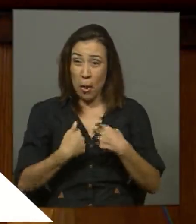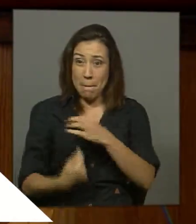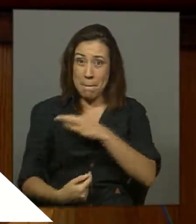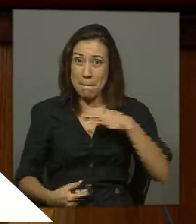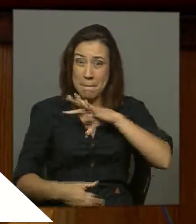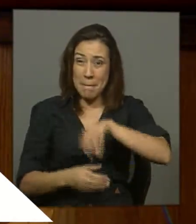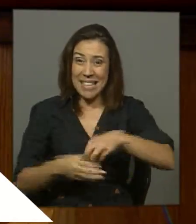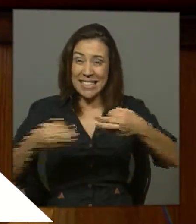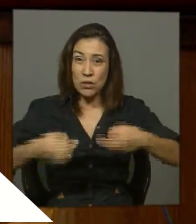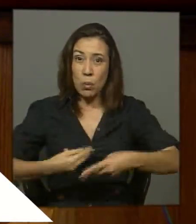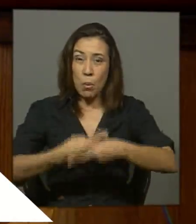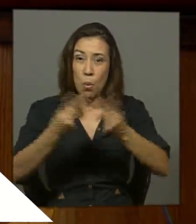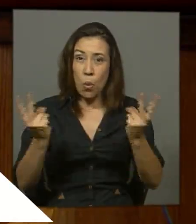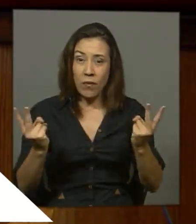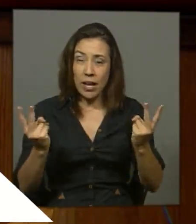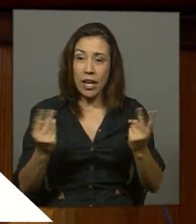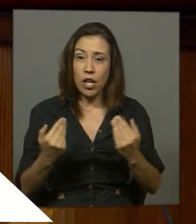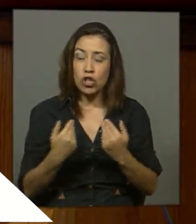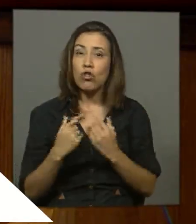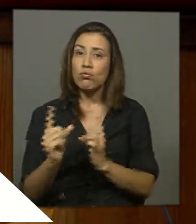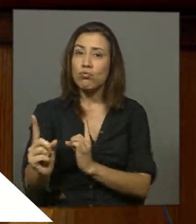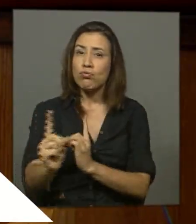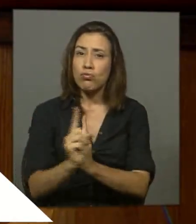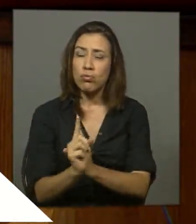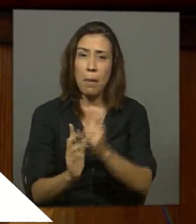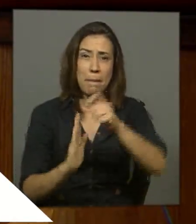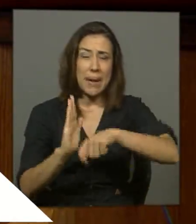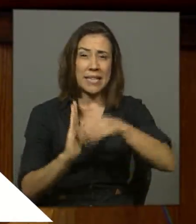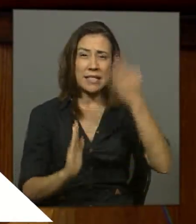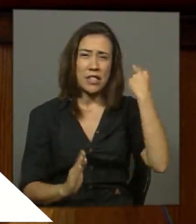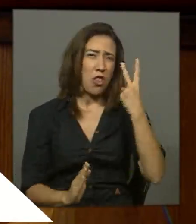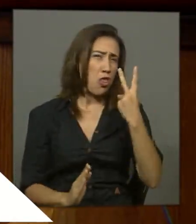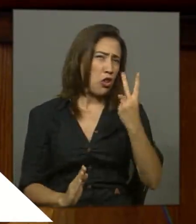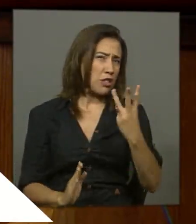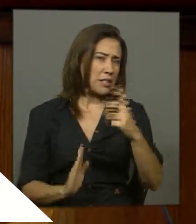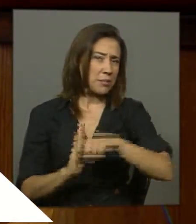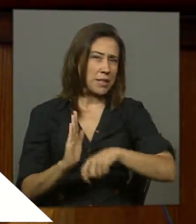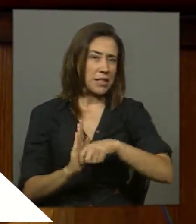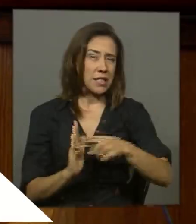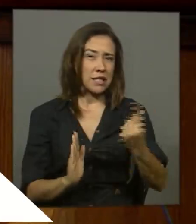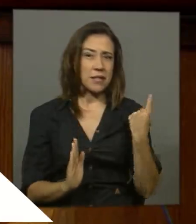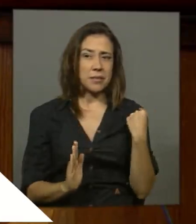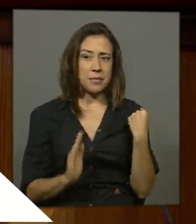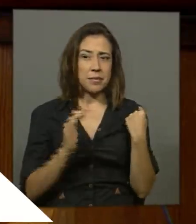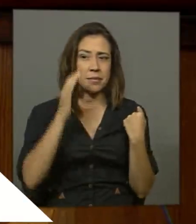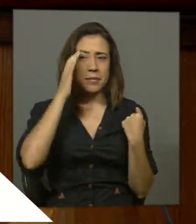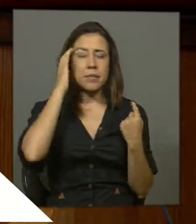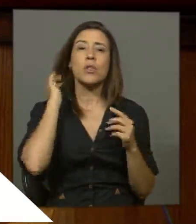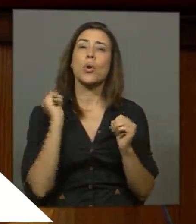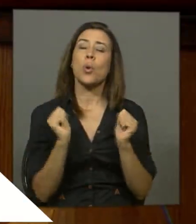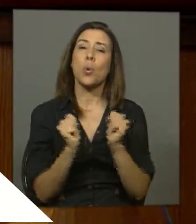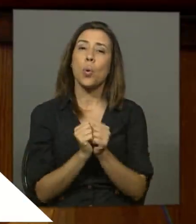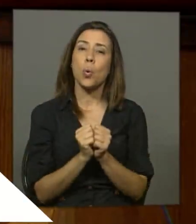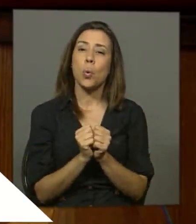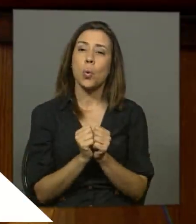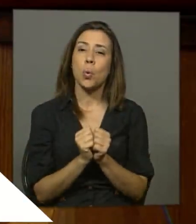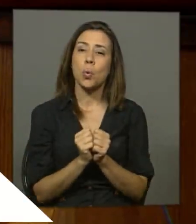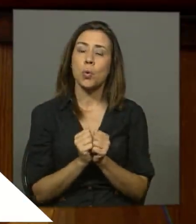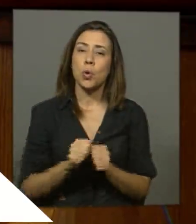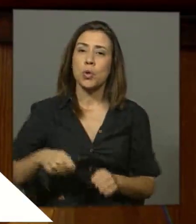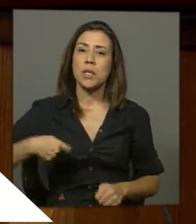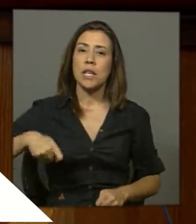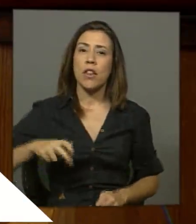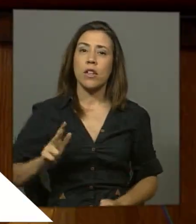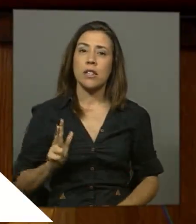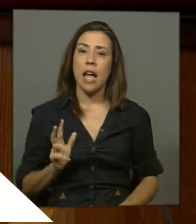del interior y seguridad pública recibí Hace algunos meses dos o tres meses atrás en compañía del senador